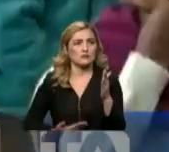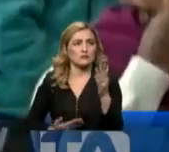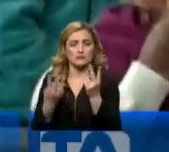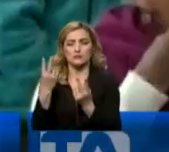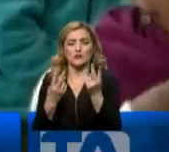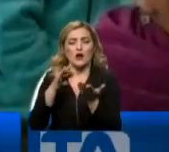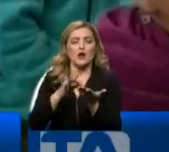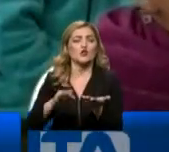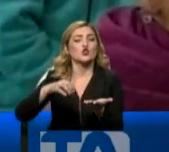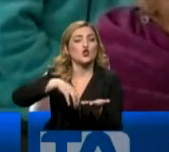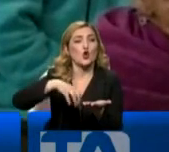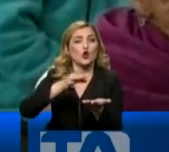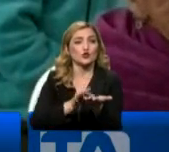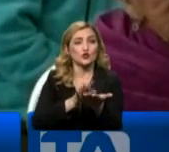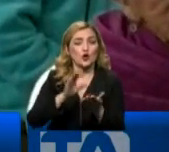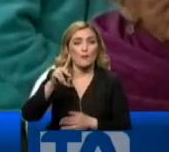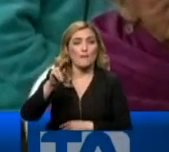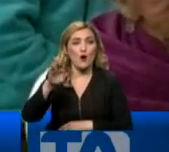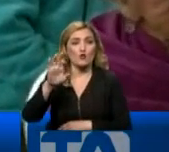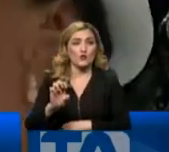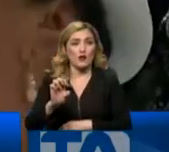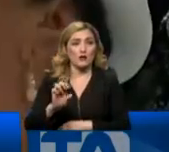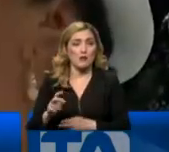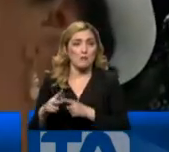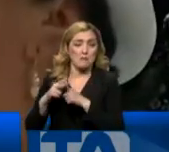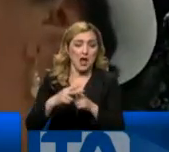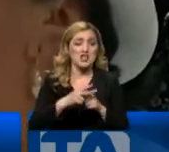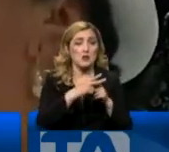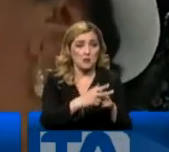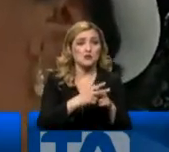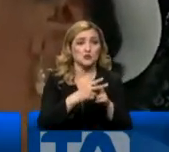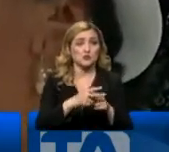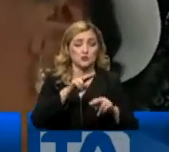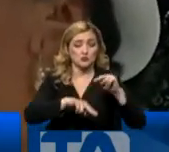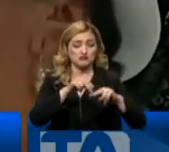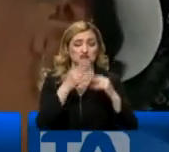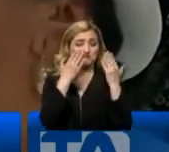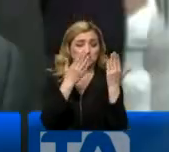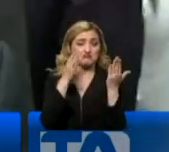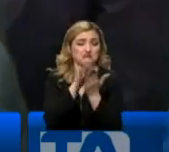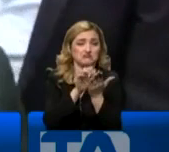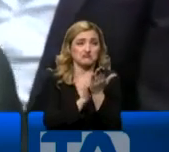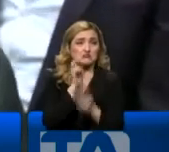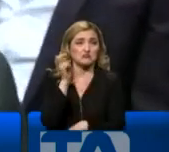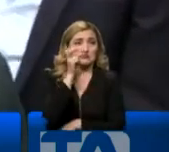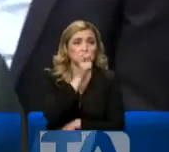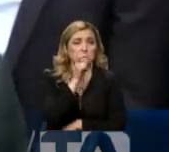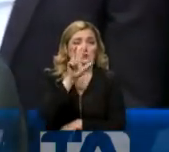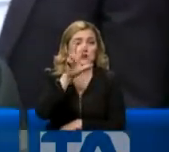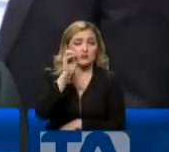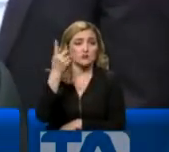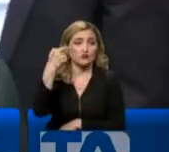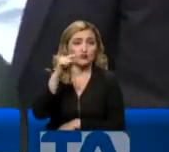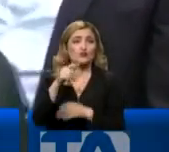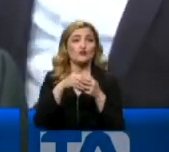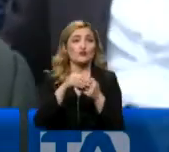cantón Paute, donde se entregaron créditos reembolsables y no reembolsables del BEDE para obras y proyectos turísticos. Se destina 30 millones